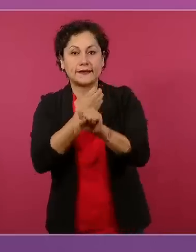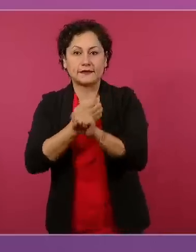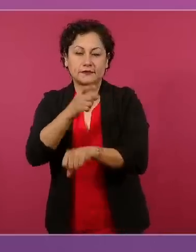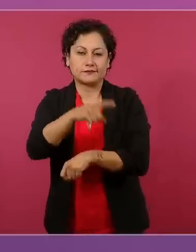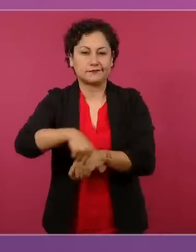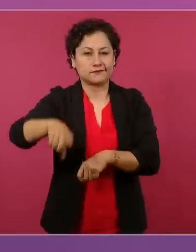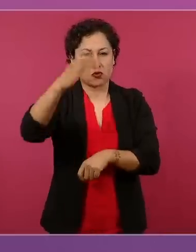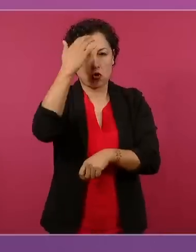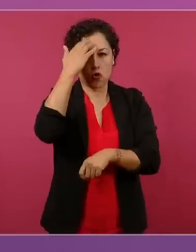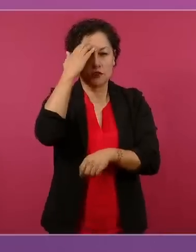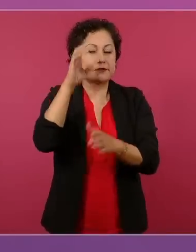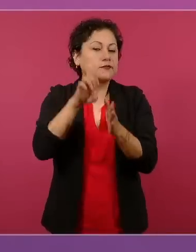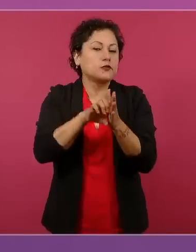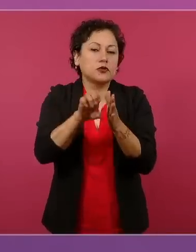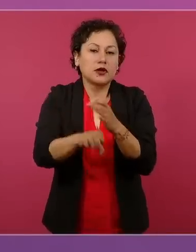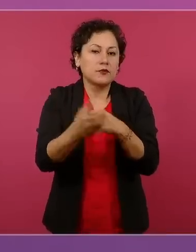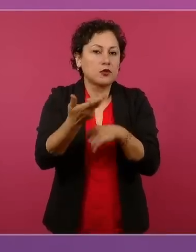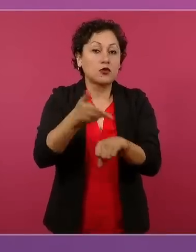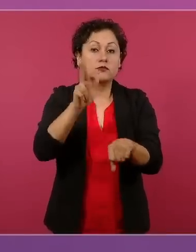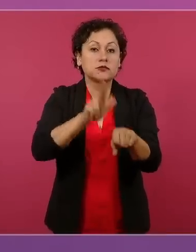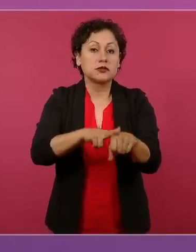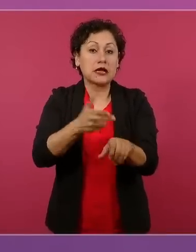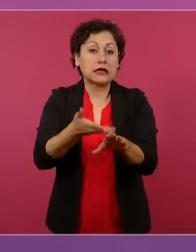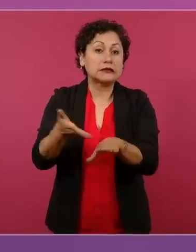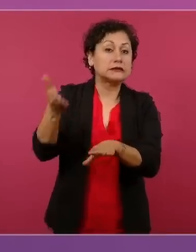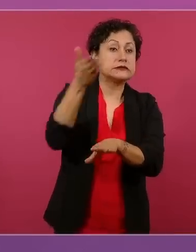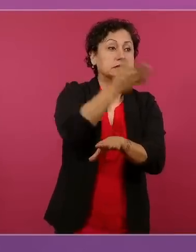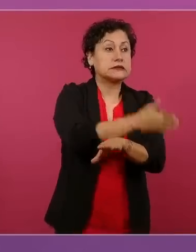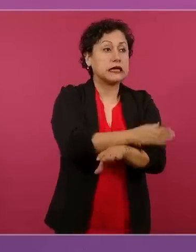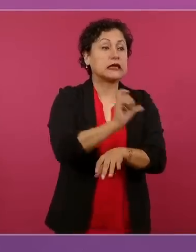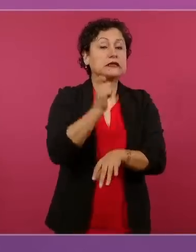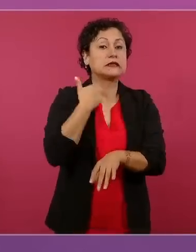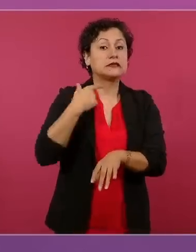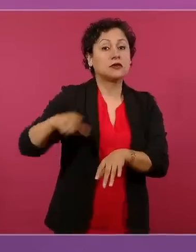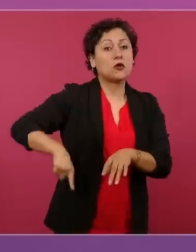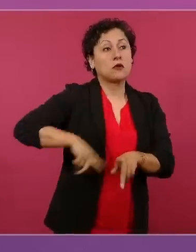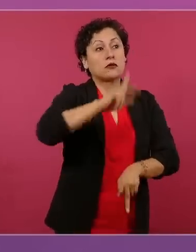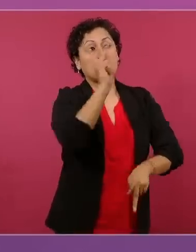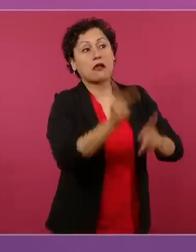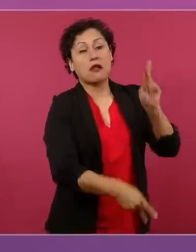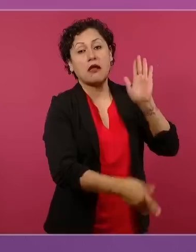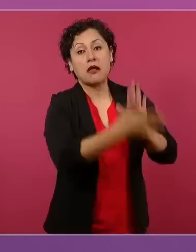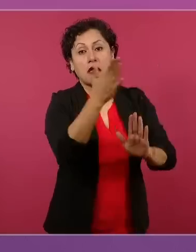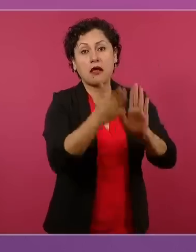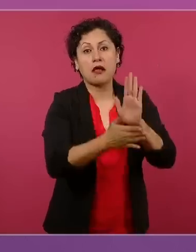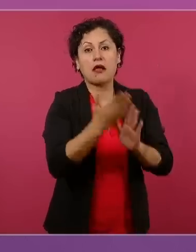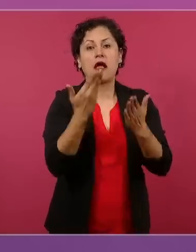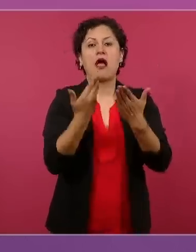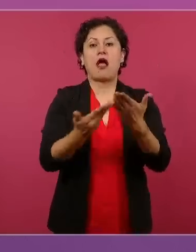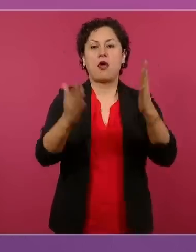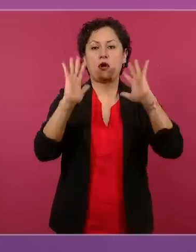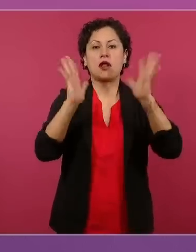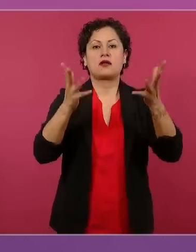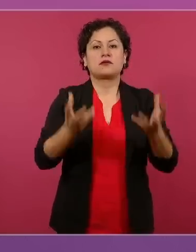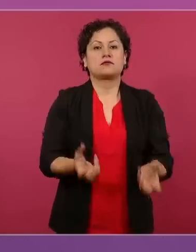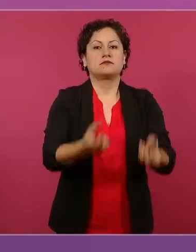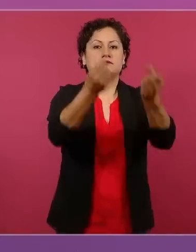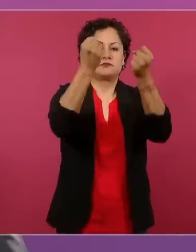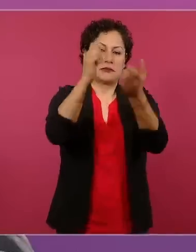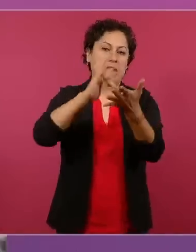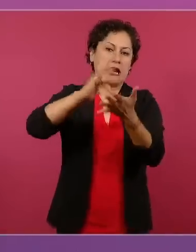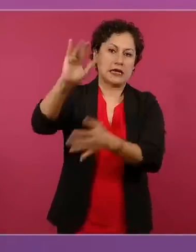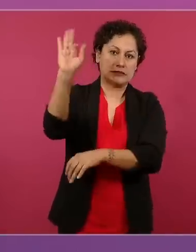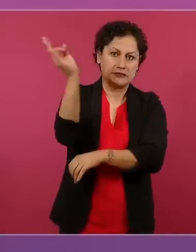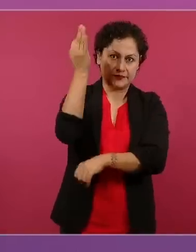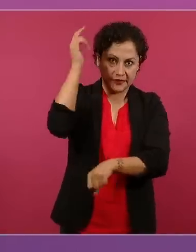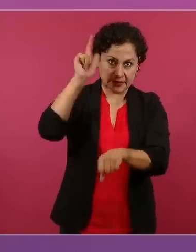de hospitales que estaban sin acabar y que se pusieron en operación. En algunos casos se pusieron en operación gracias a la federalización, es decir,